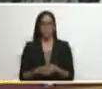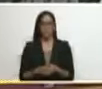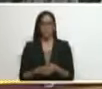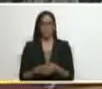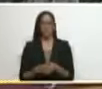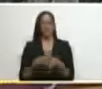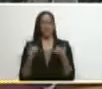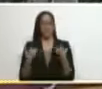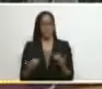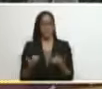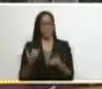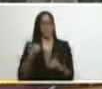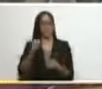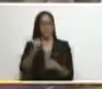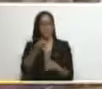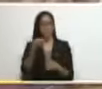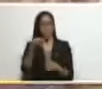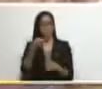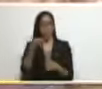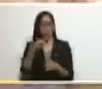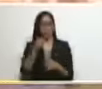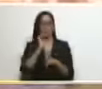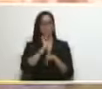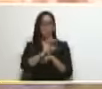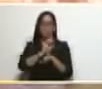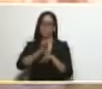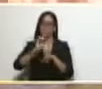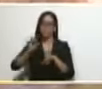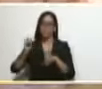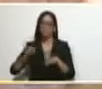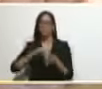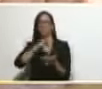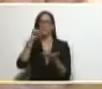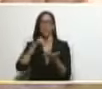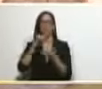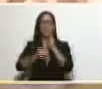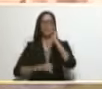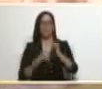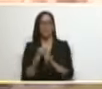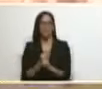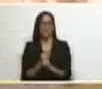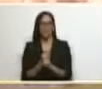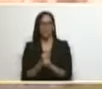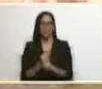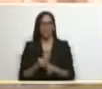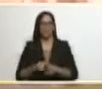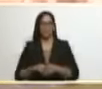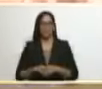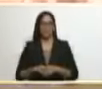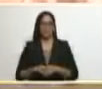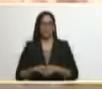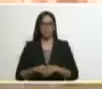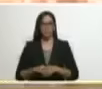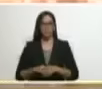que ahora hay que buscar su mayor difusión nacional e internacional.